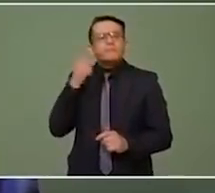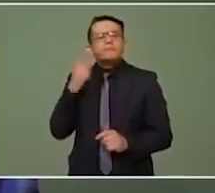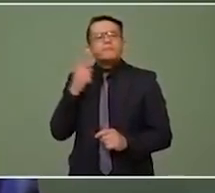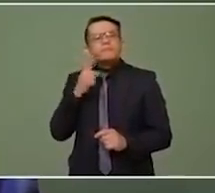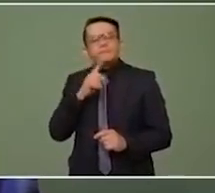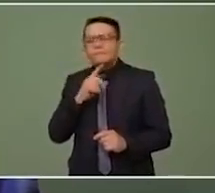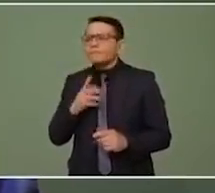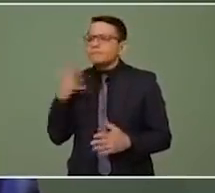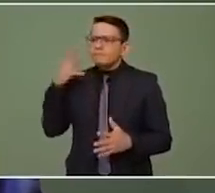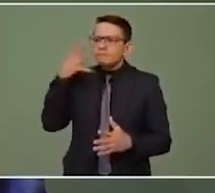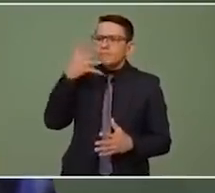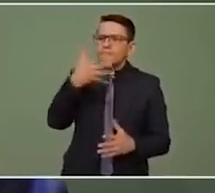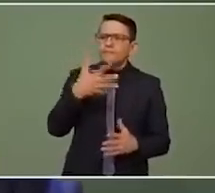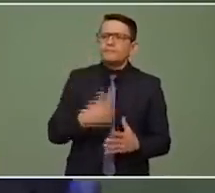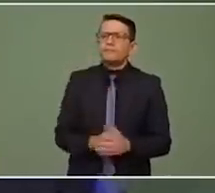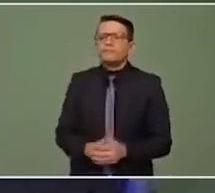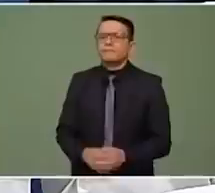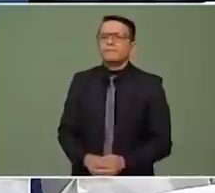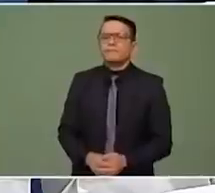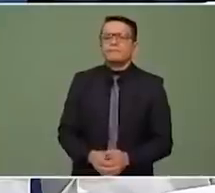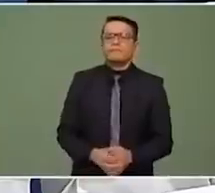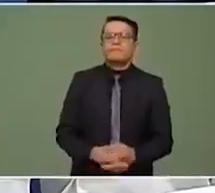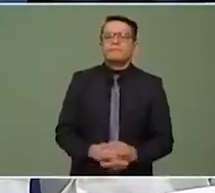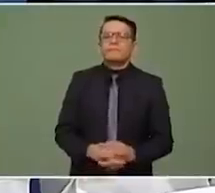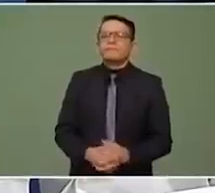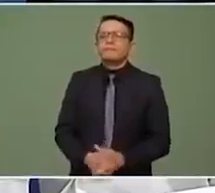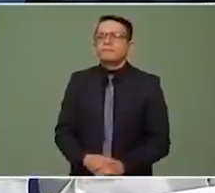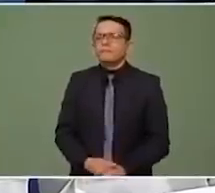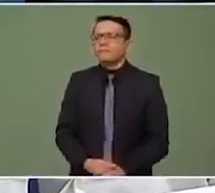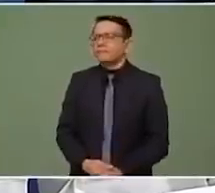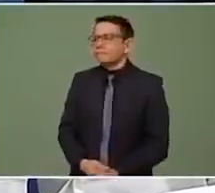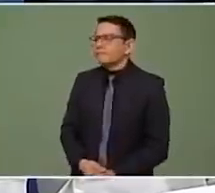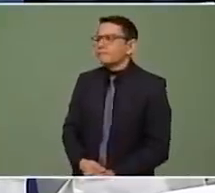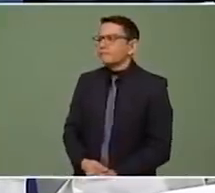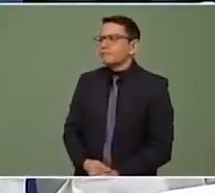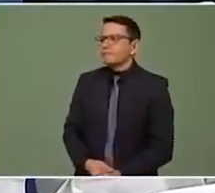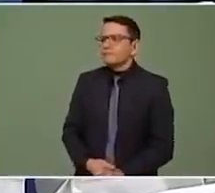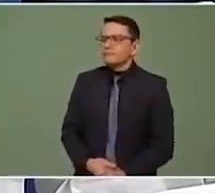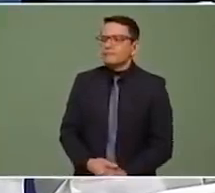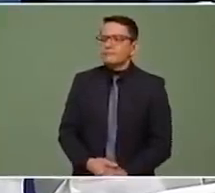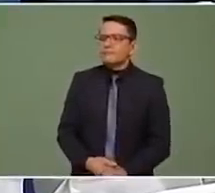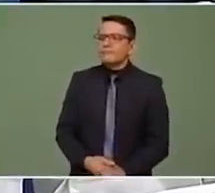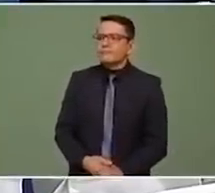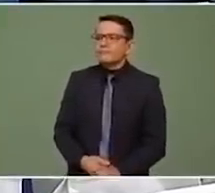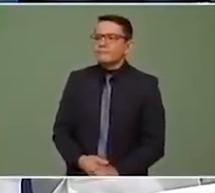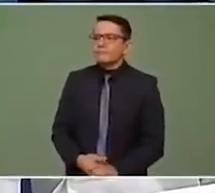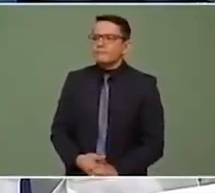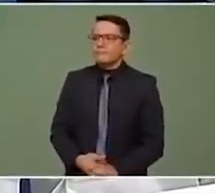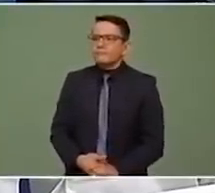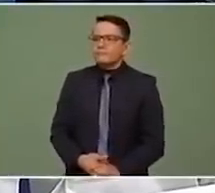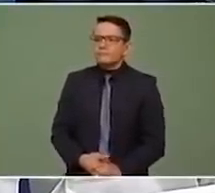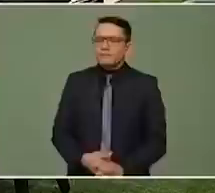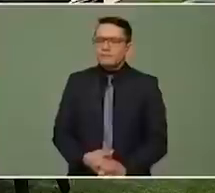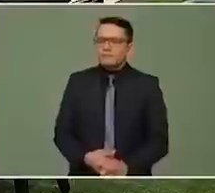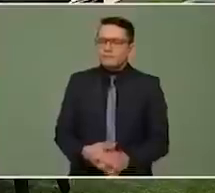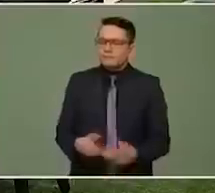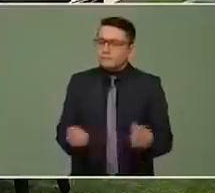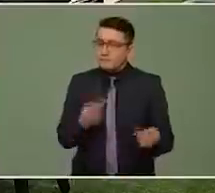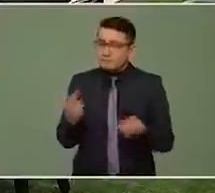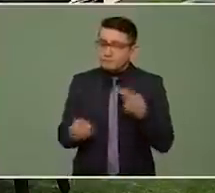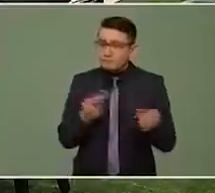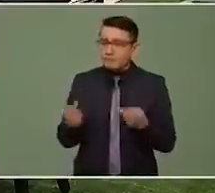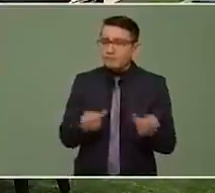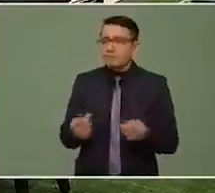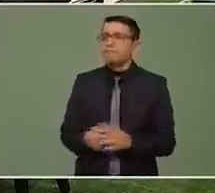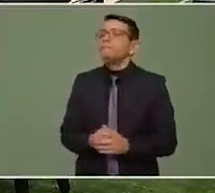país el que haya producción haya trabajo haya bienestar de monterrey